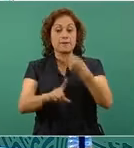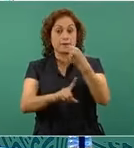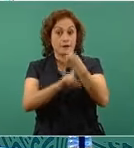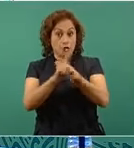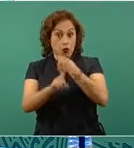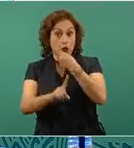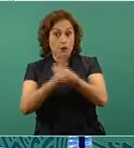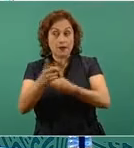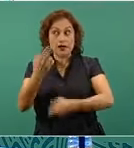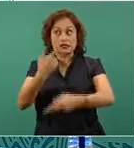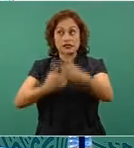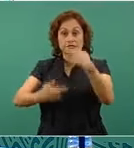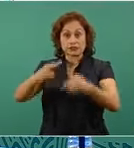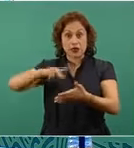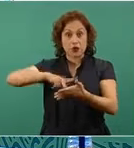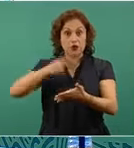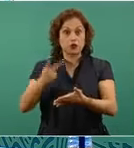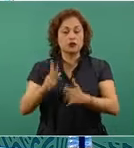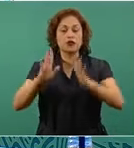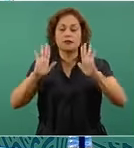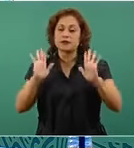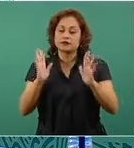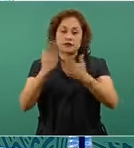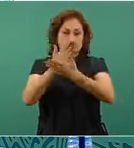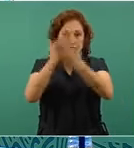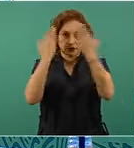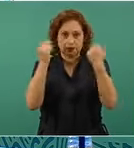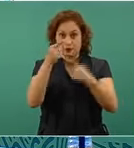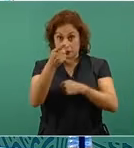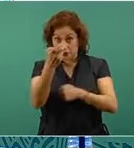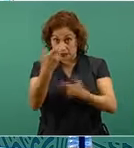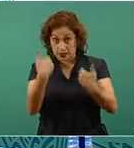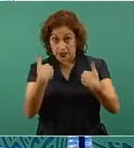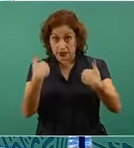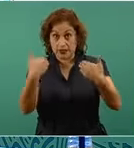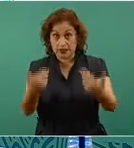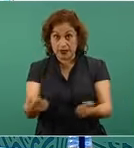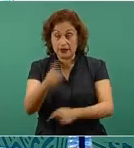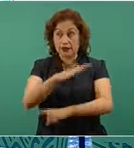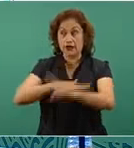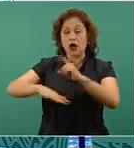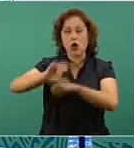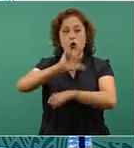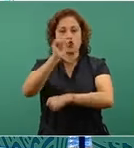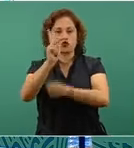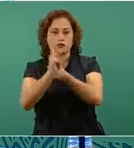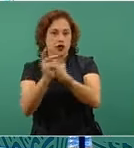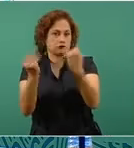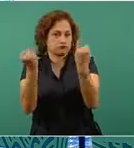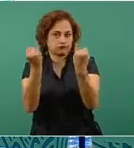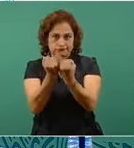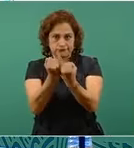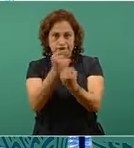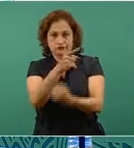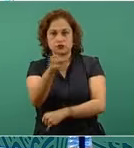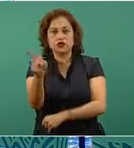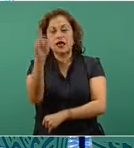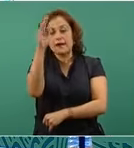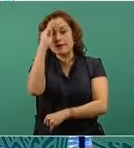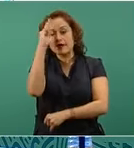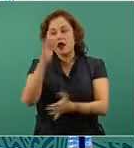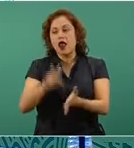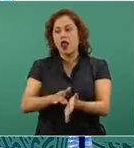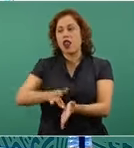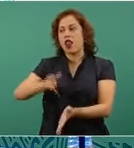pesar de que se hagan los esfuerzos necesarios. Que quede muy claro esta idea, porque no queremos ver después una distorsión nueva